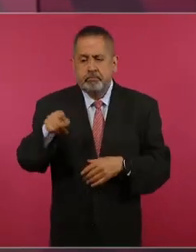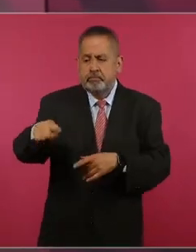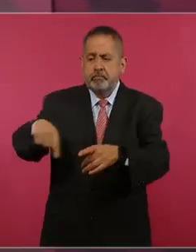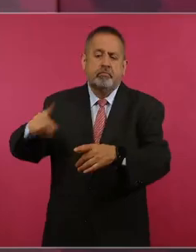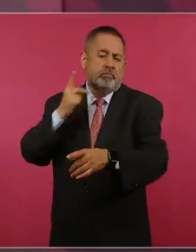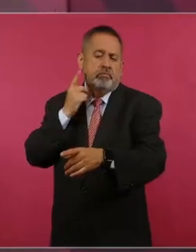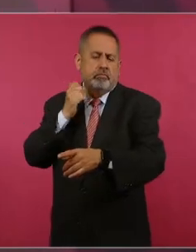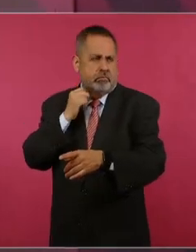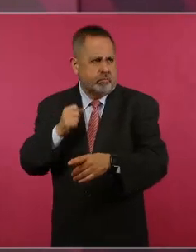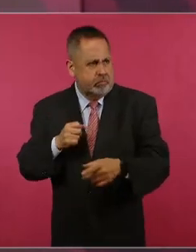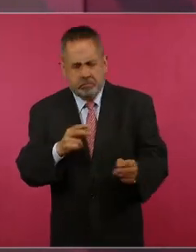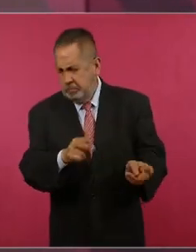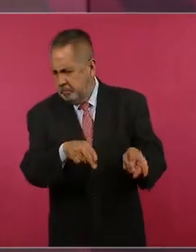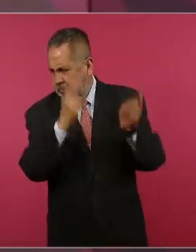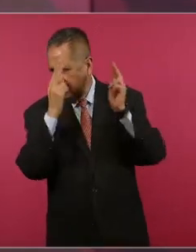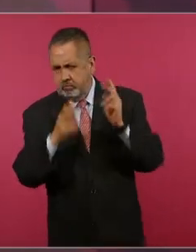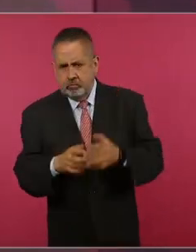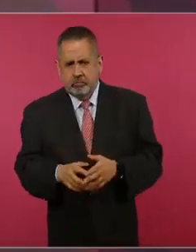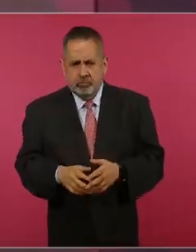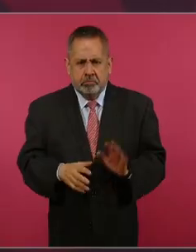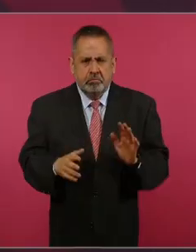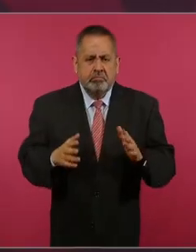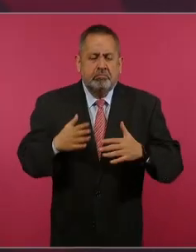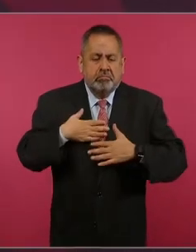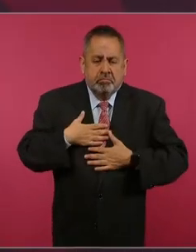Legislativo. Con nosotros